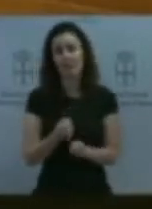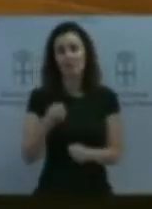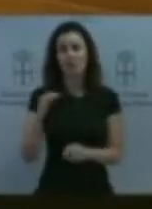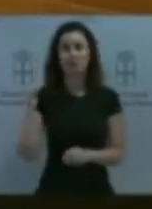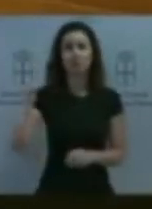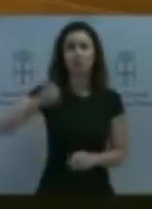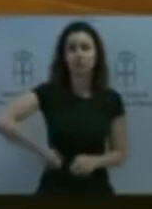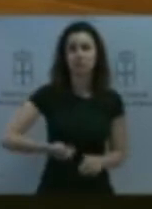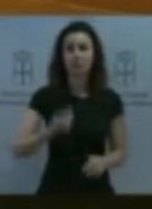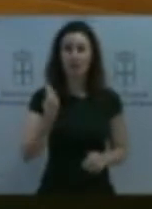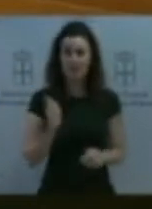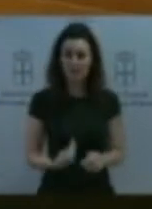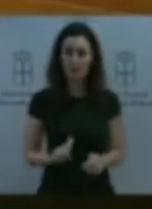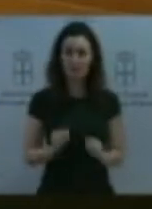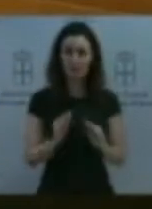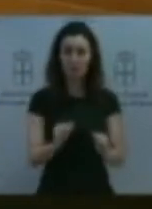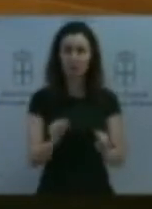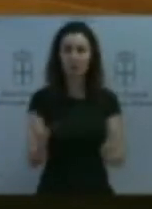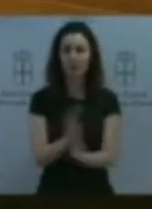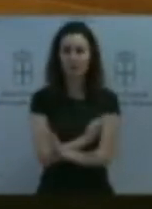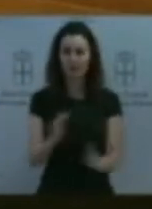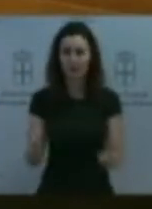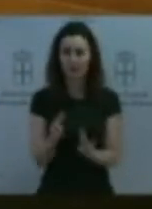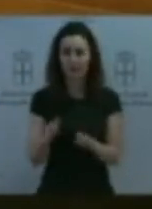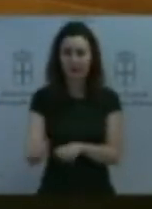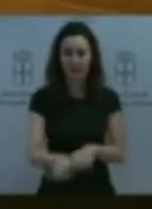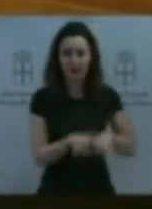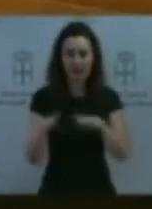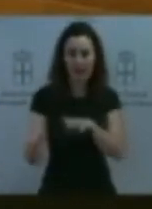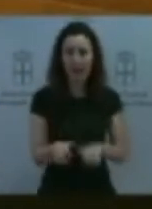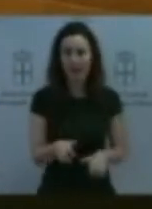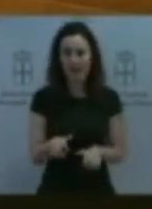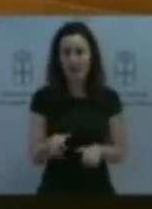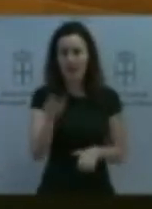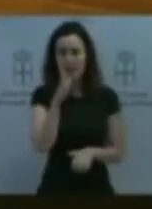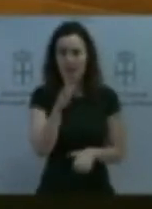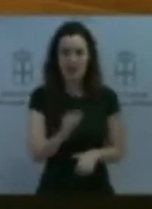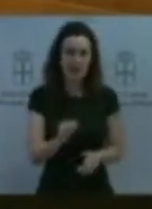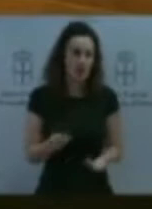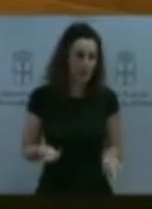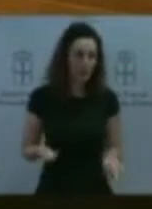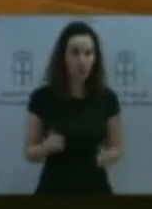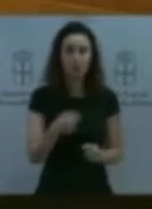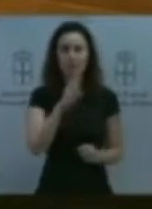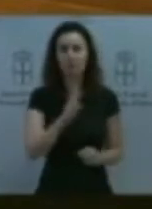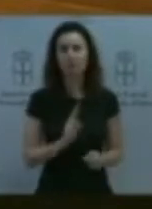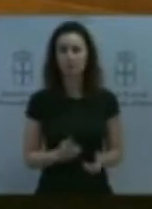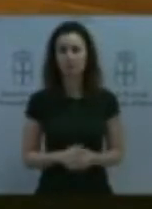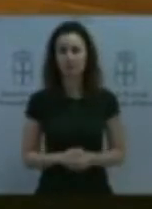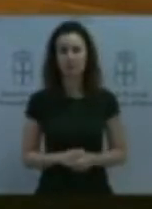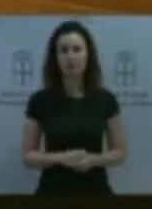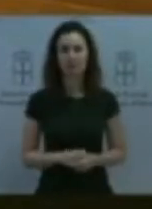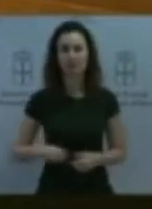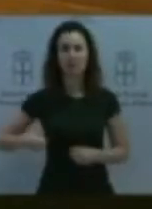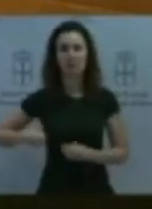de la ribazón. Y usted lo que me está diciendo, yo le pregunto y luego me contestará en el segundo turno, pero ¿cómo puede ser que este año se inicie la campaña